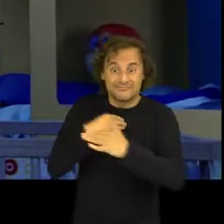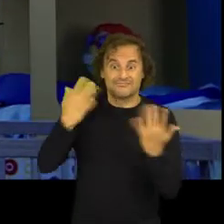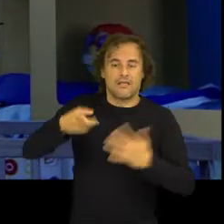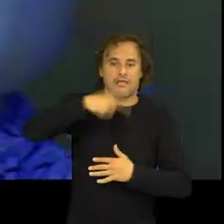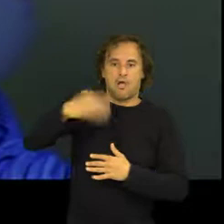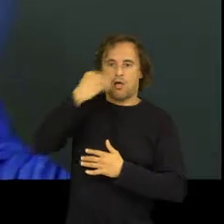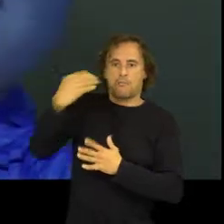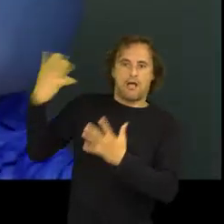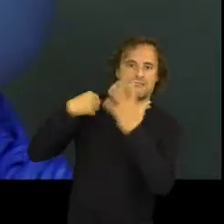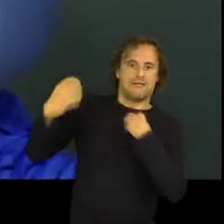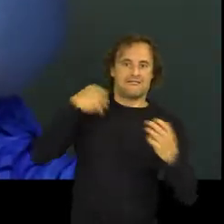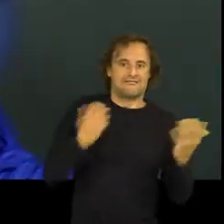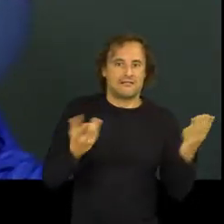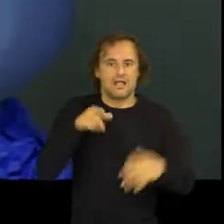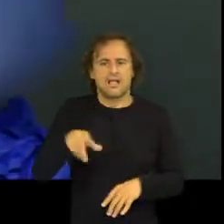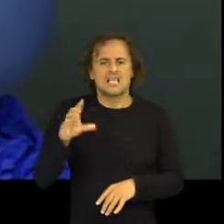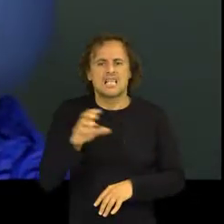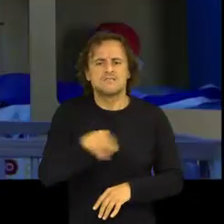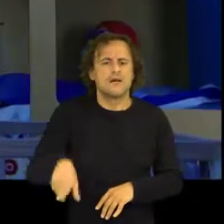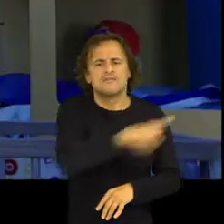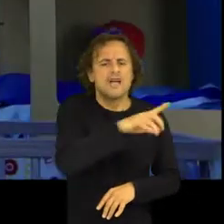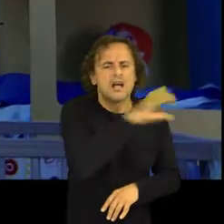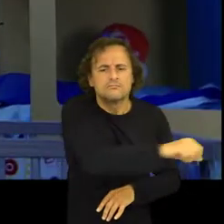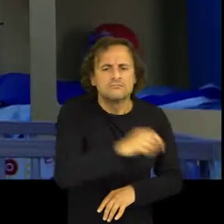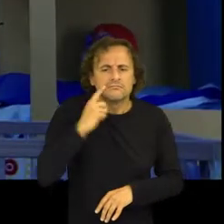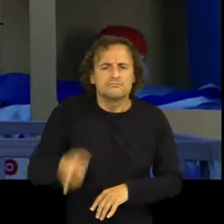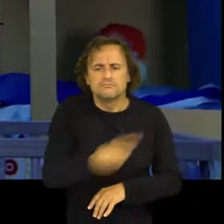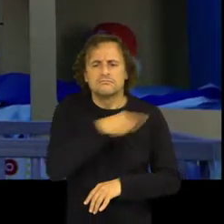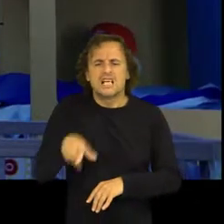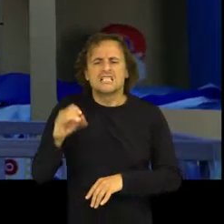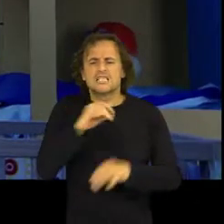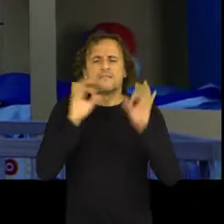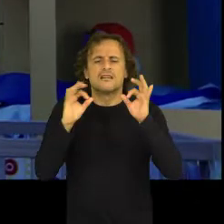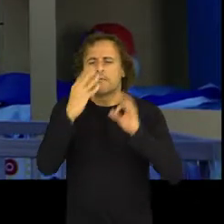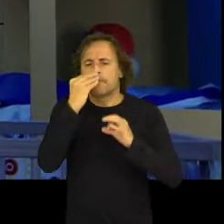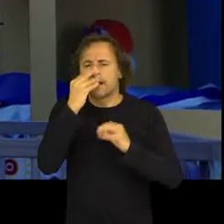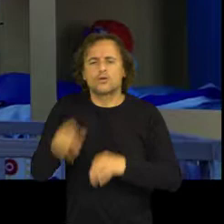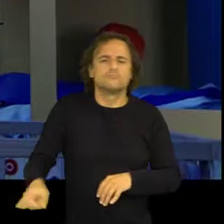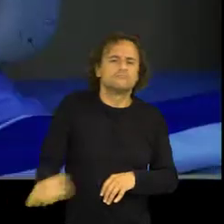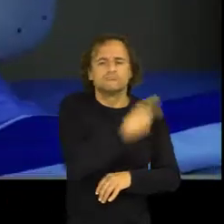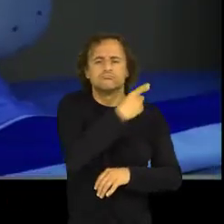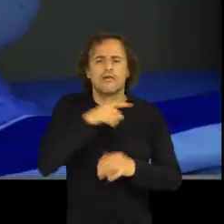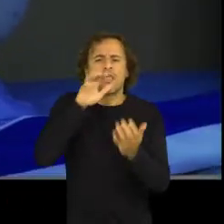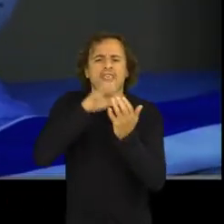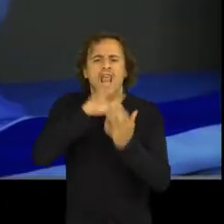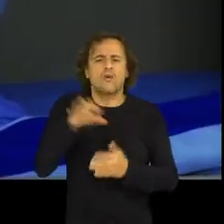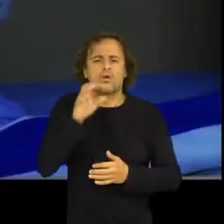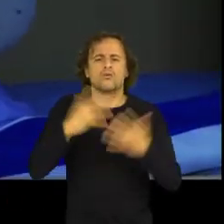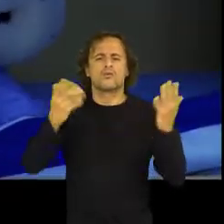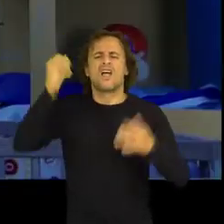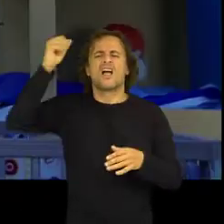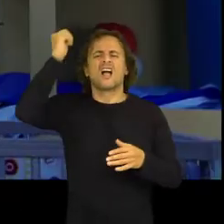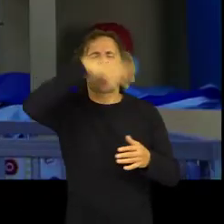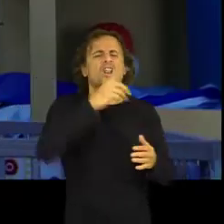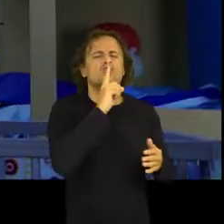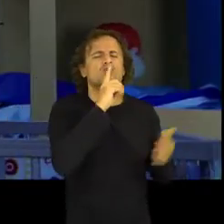a todos. Que o case Chispa, para iso é un can. Shh. Chispa, caza o dinosauro. Shh. Carlos, non berres.